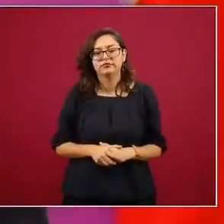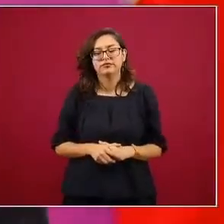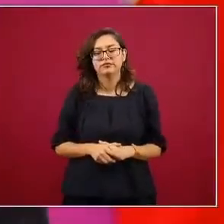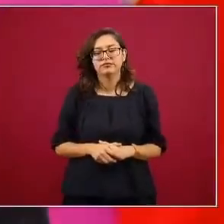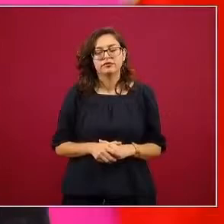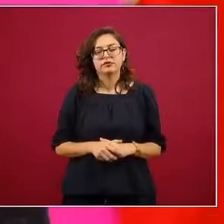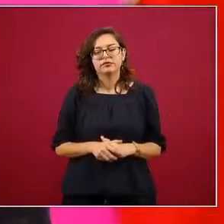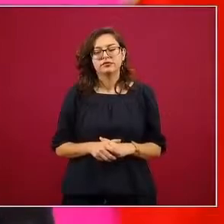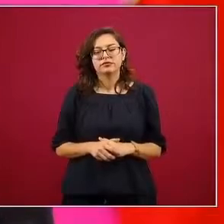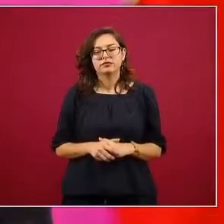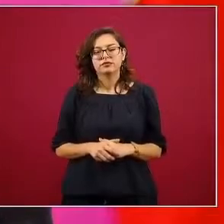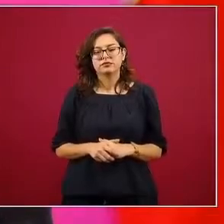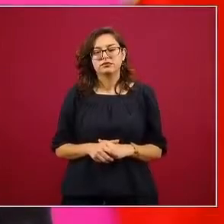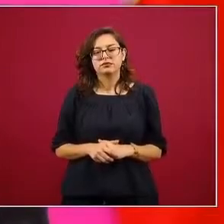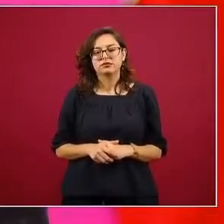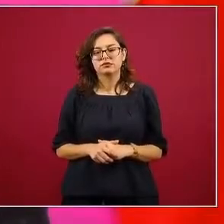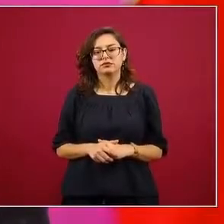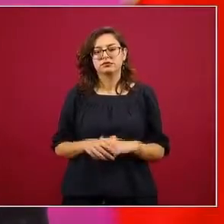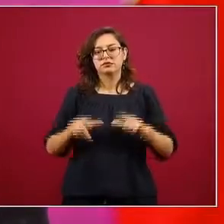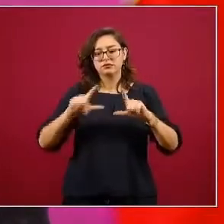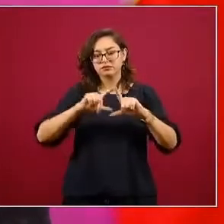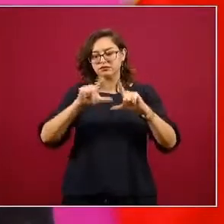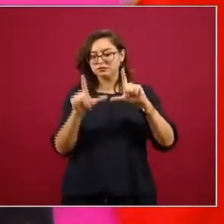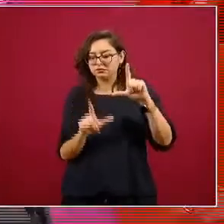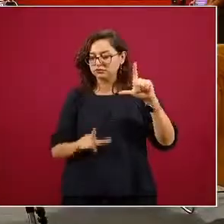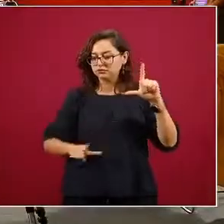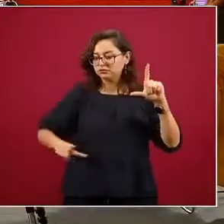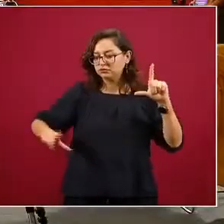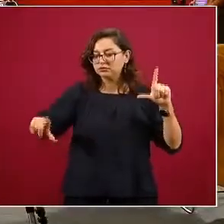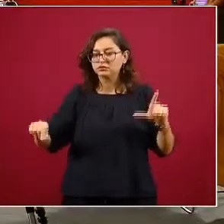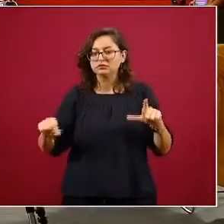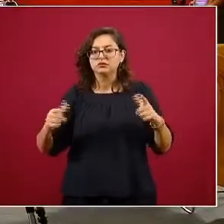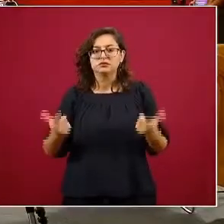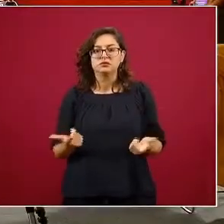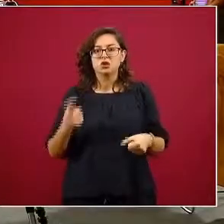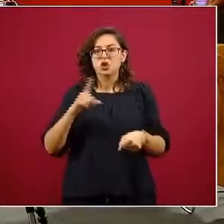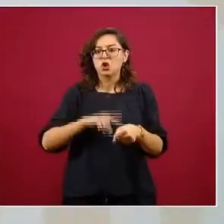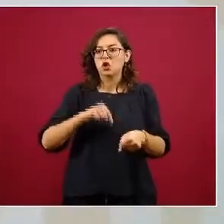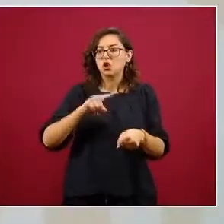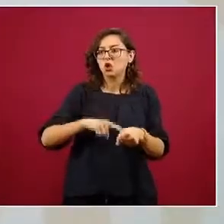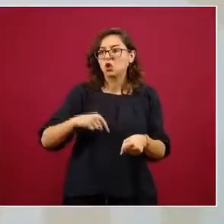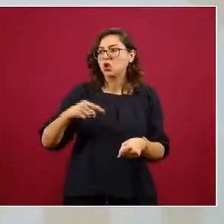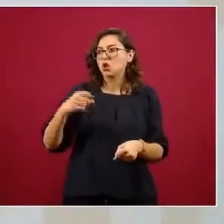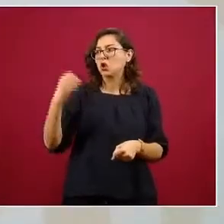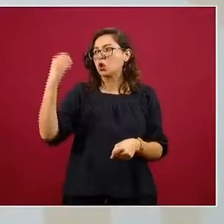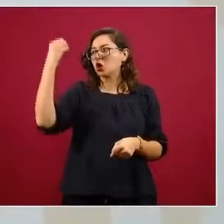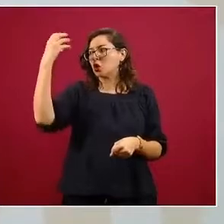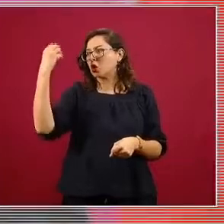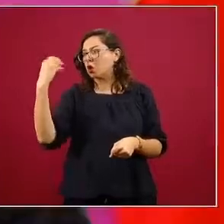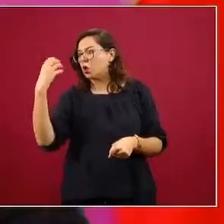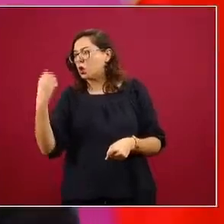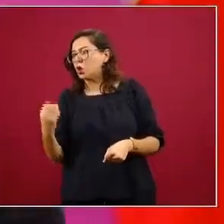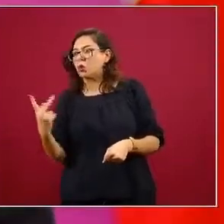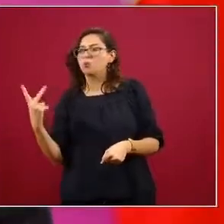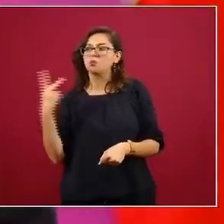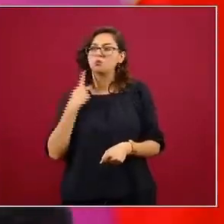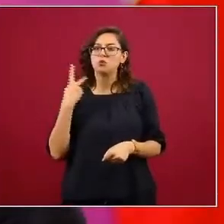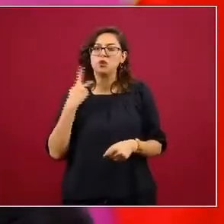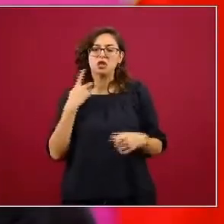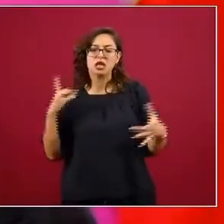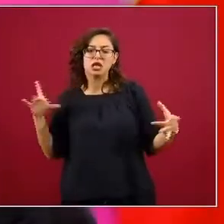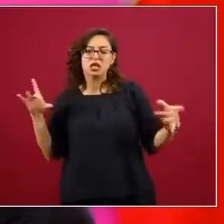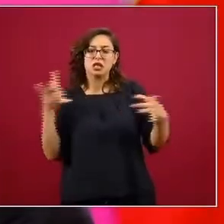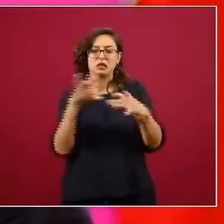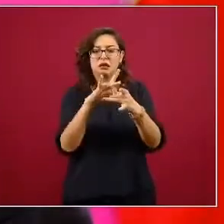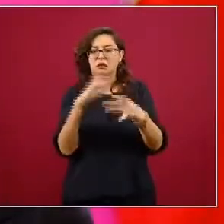sirve esta percepción de que el semáforo está sujeto a vaivenes políticos, a deseos políticos,